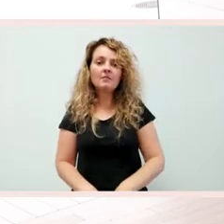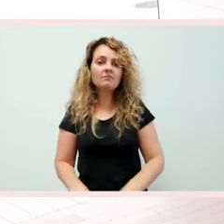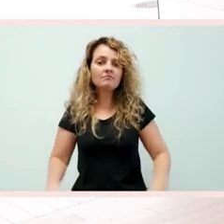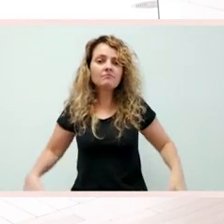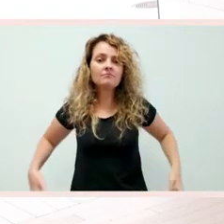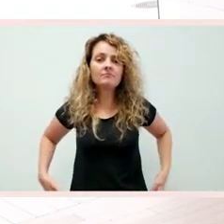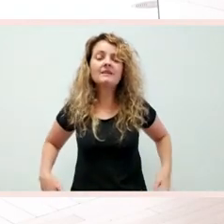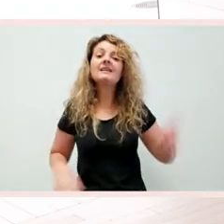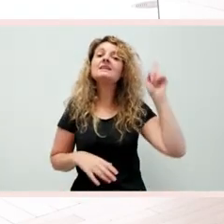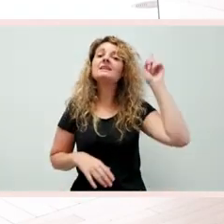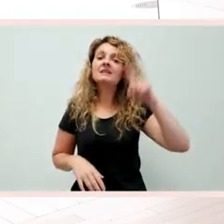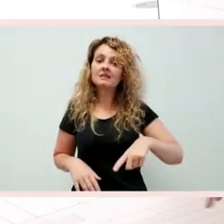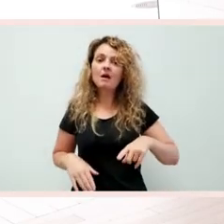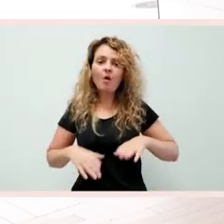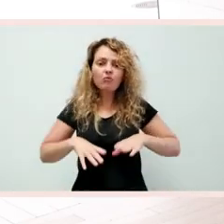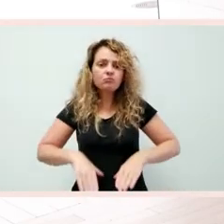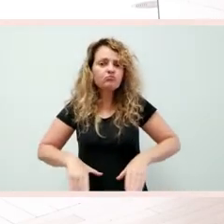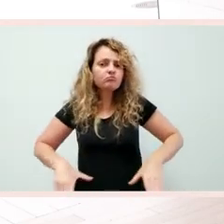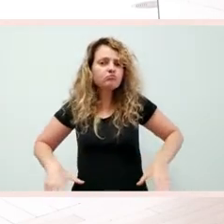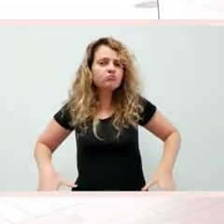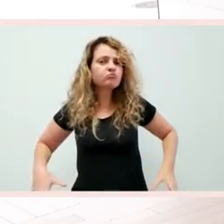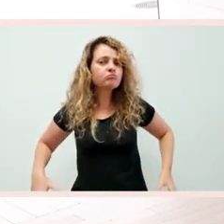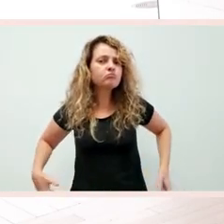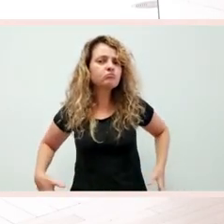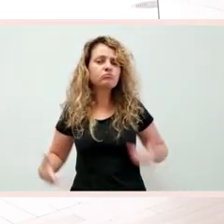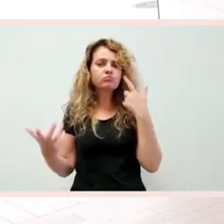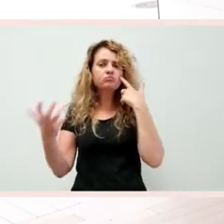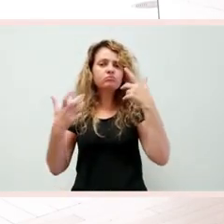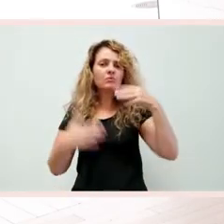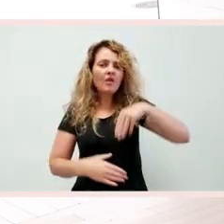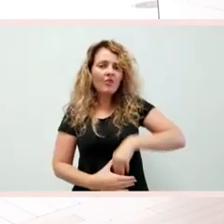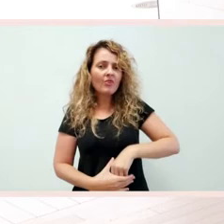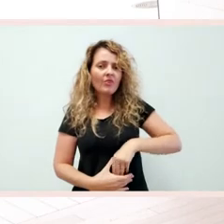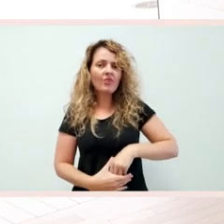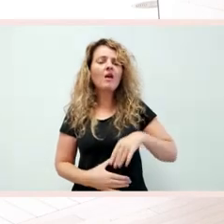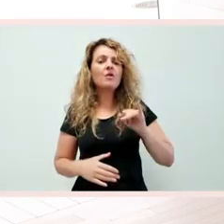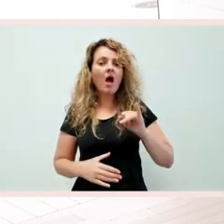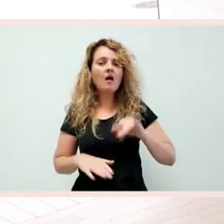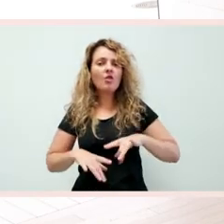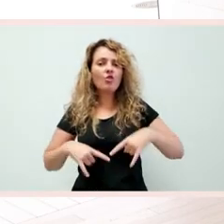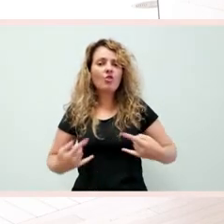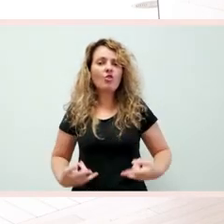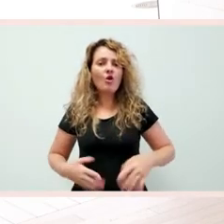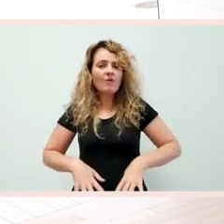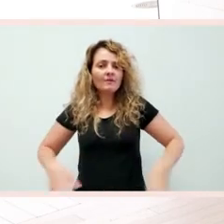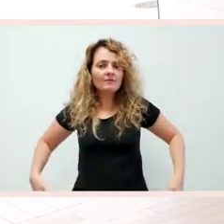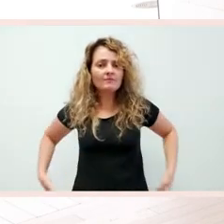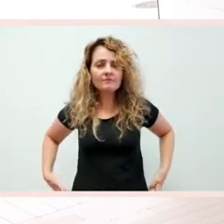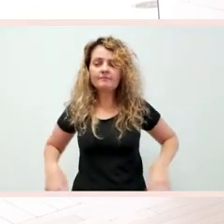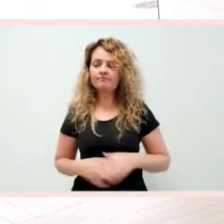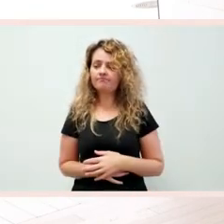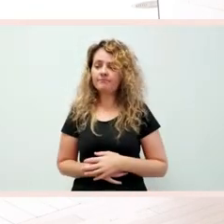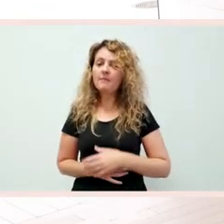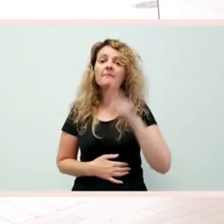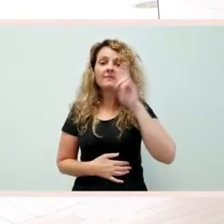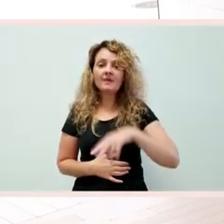volumen da escultura que podía levar os típicos refaixos. Tamén vemos perfectamente os dous tocos